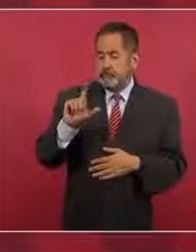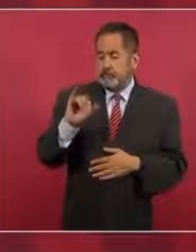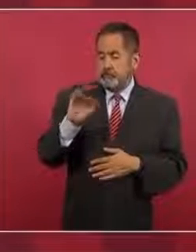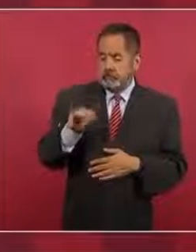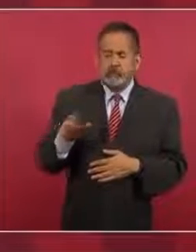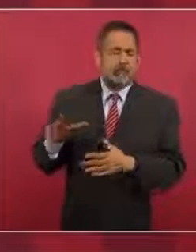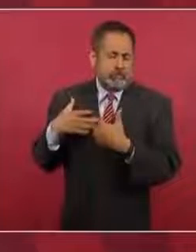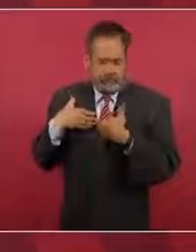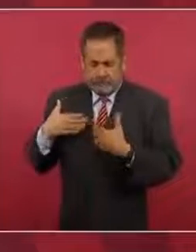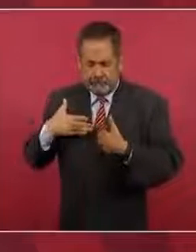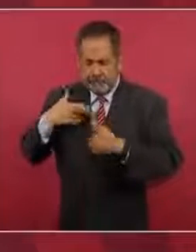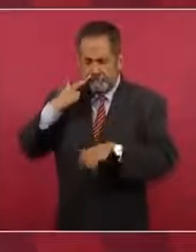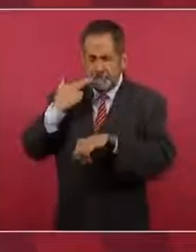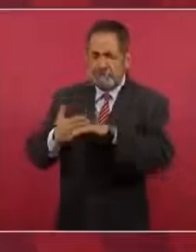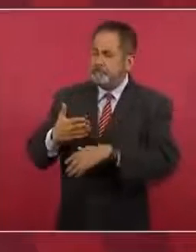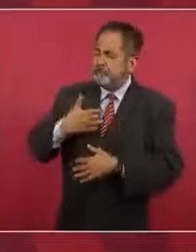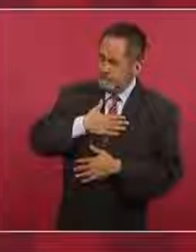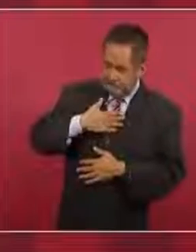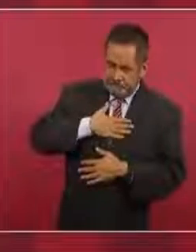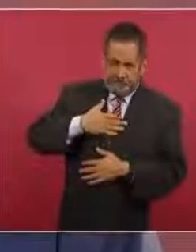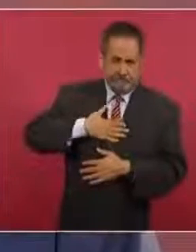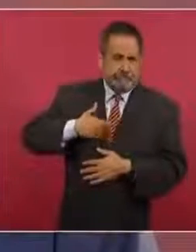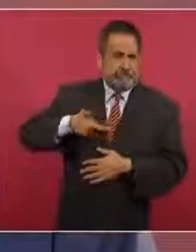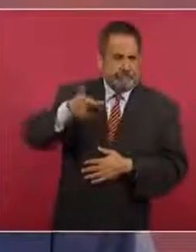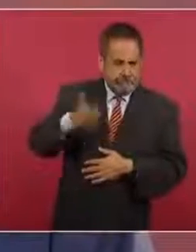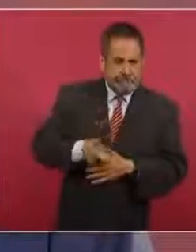toda la responsabilidad